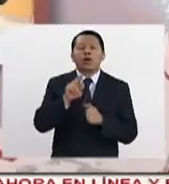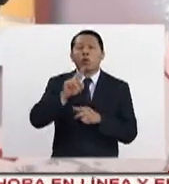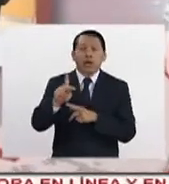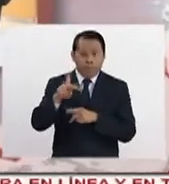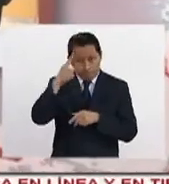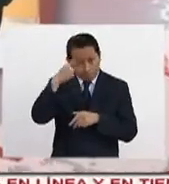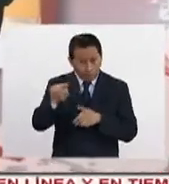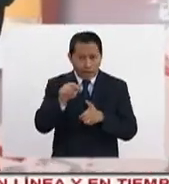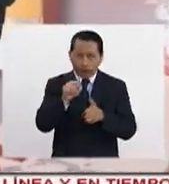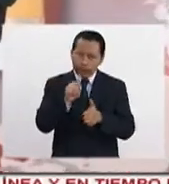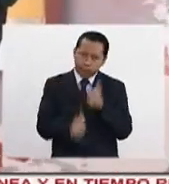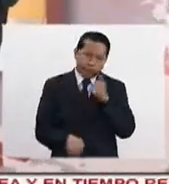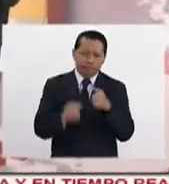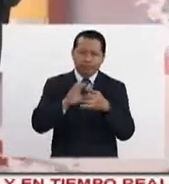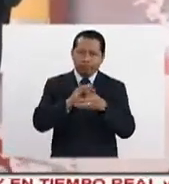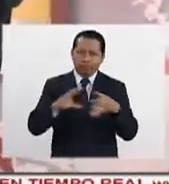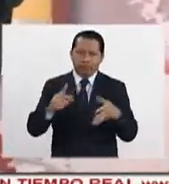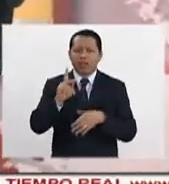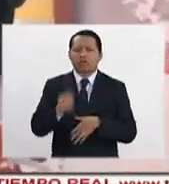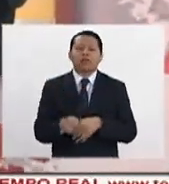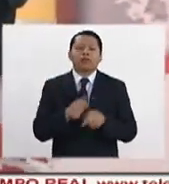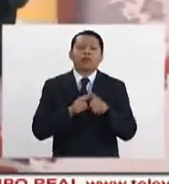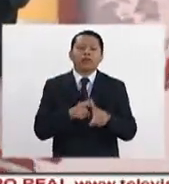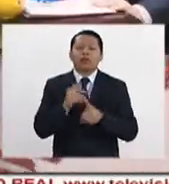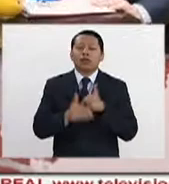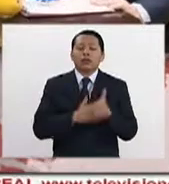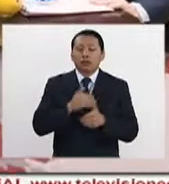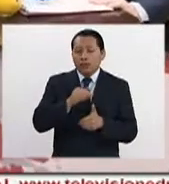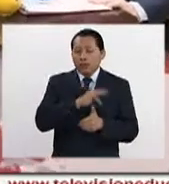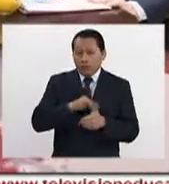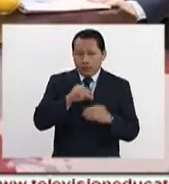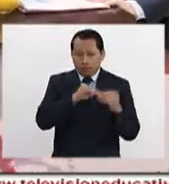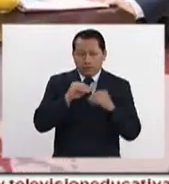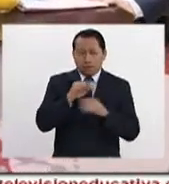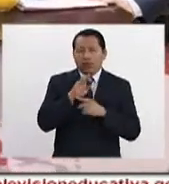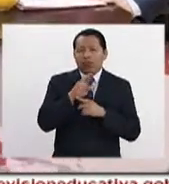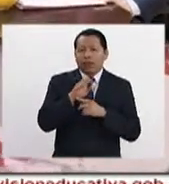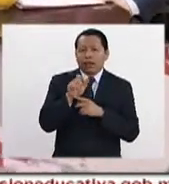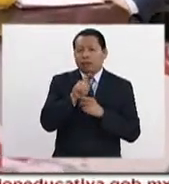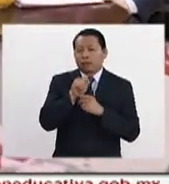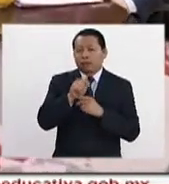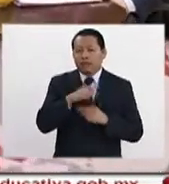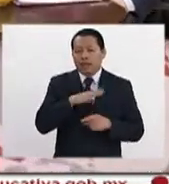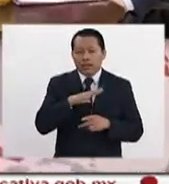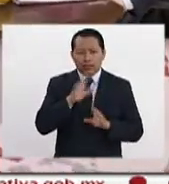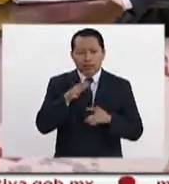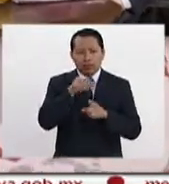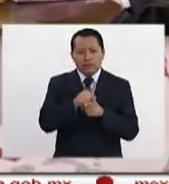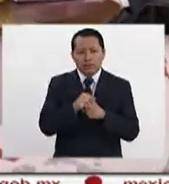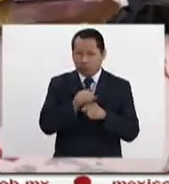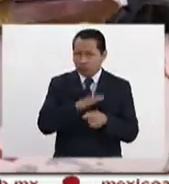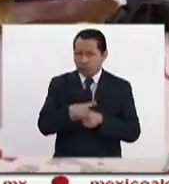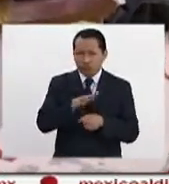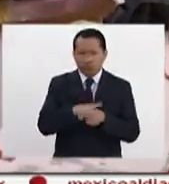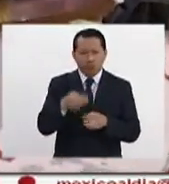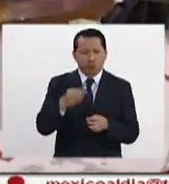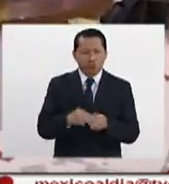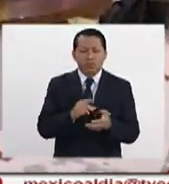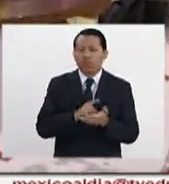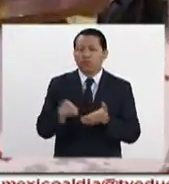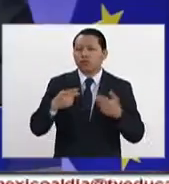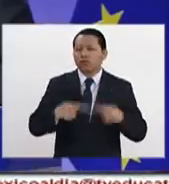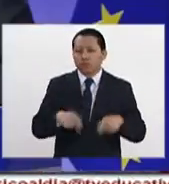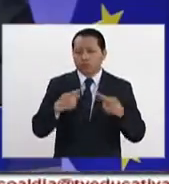que esto les permite pasar a la siguiente fase de negociaciones del Brexit, luego de haber alcanzado avances suficientes sobre los derechos de